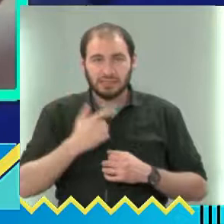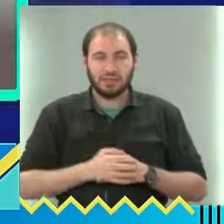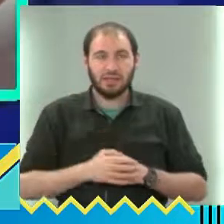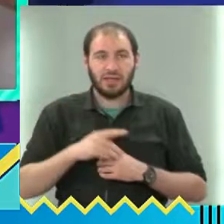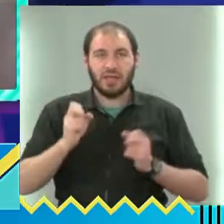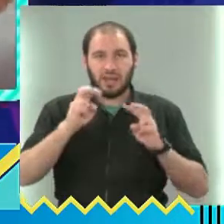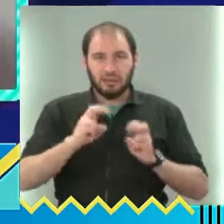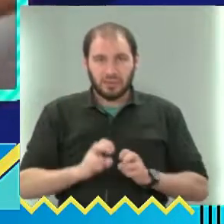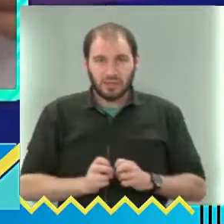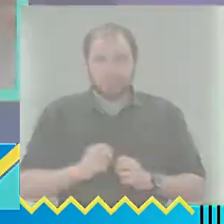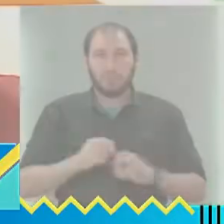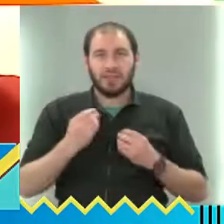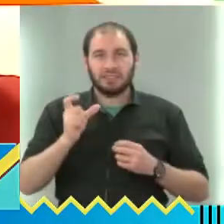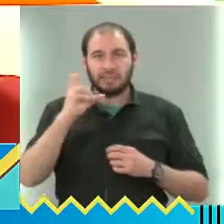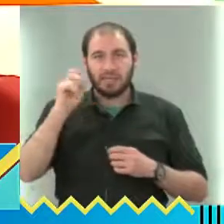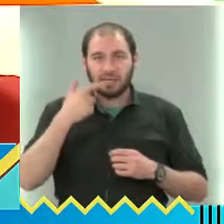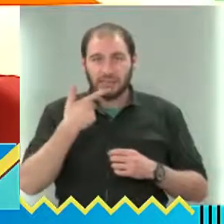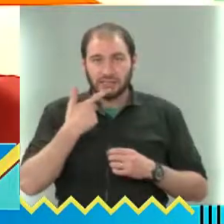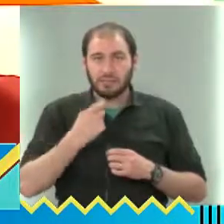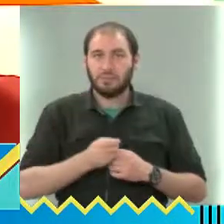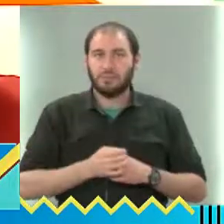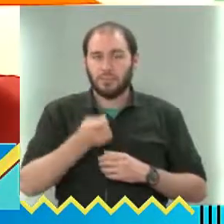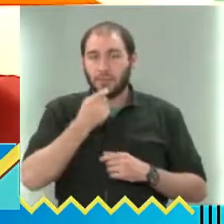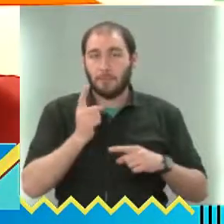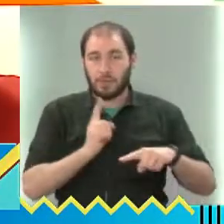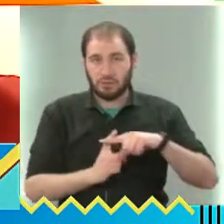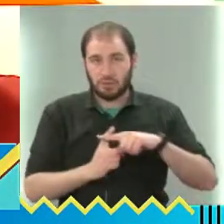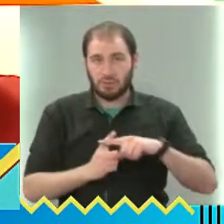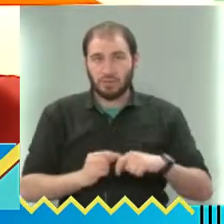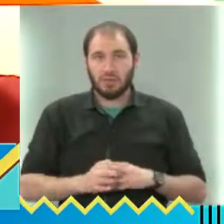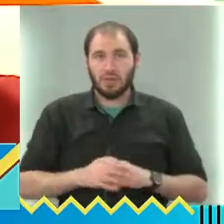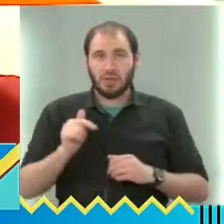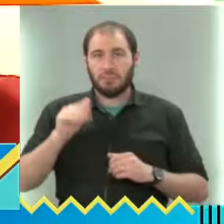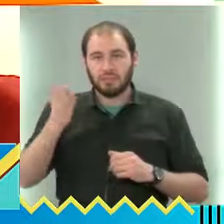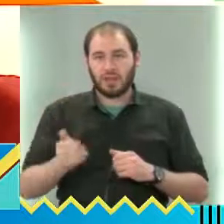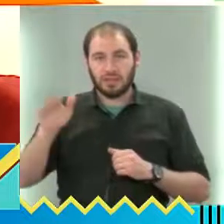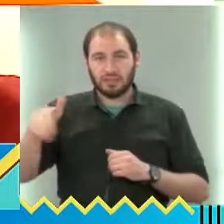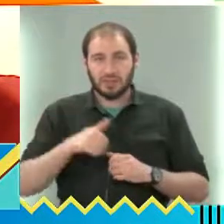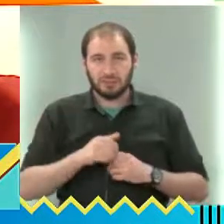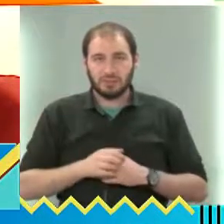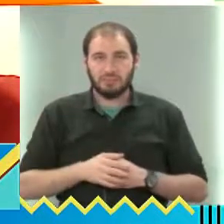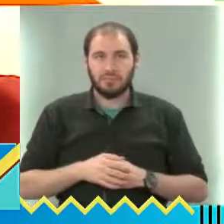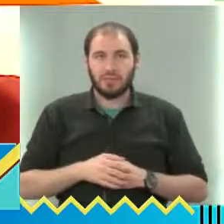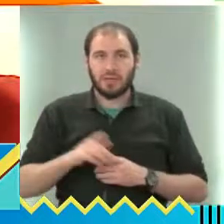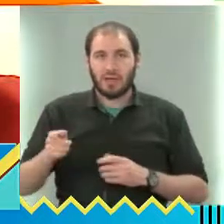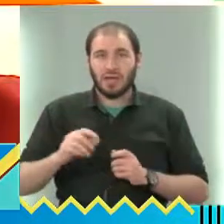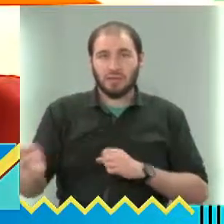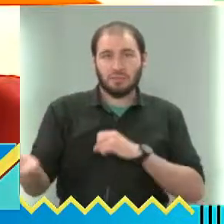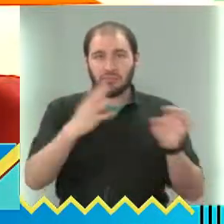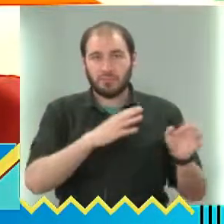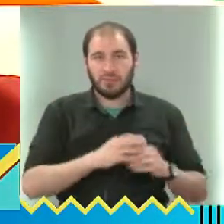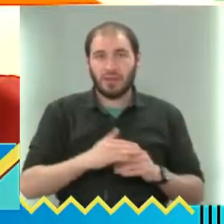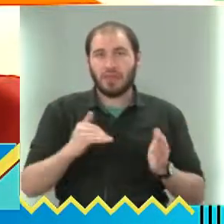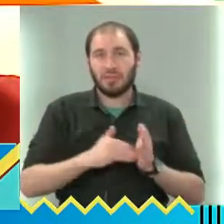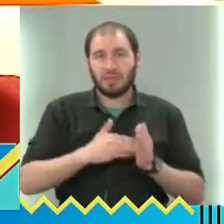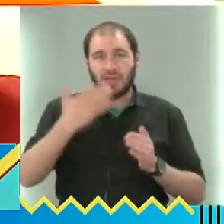los estudios confirmatorios para Chagas. En caso de que dé positivo, ya se cita al donante para hacerle la derivación correspondiente